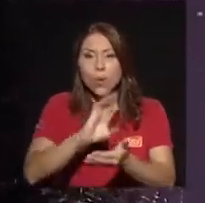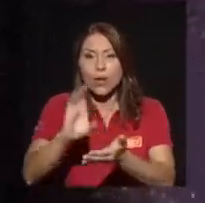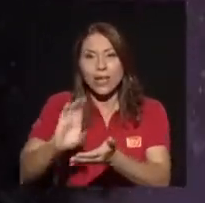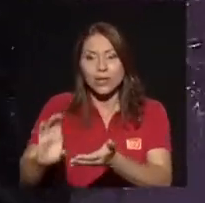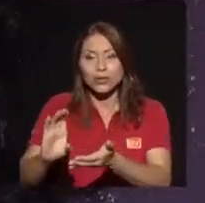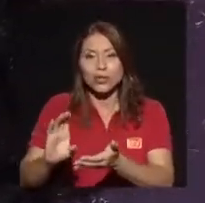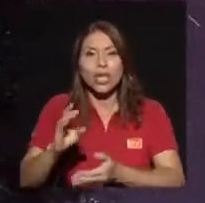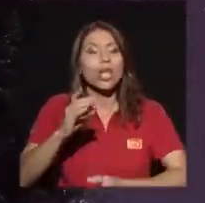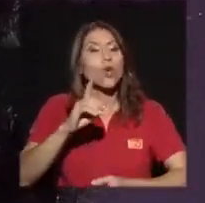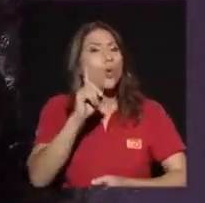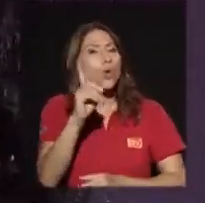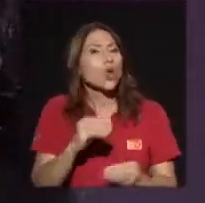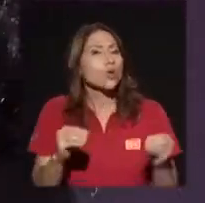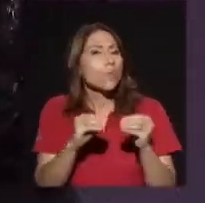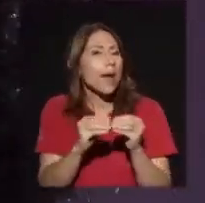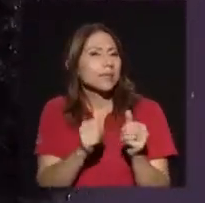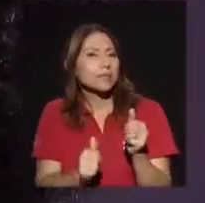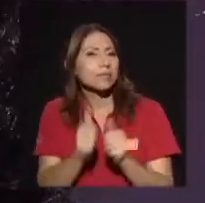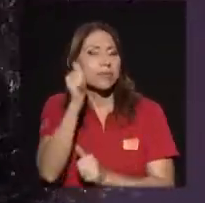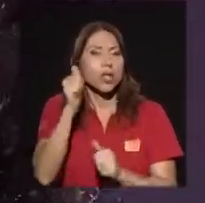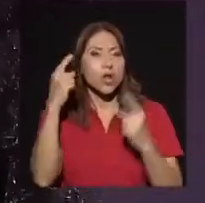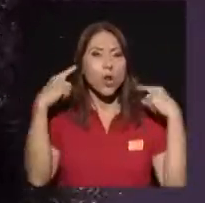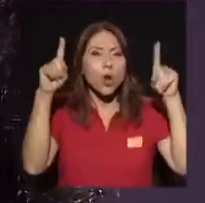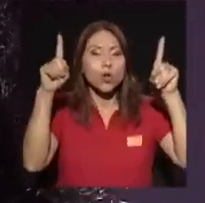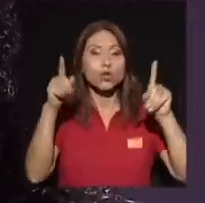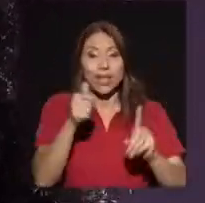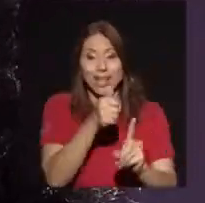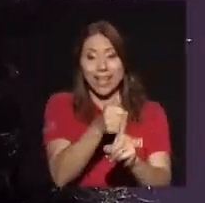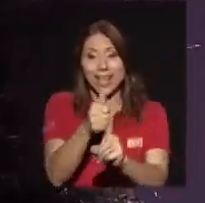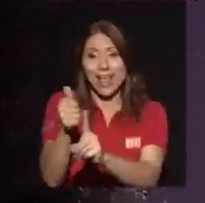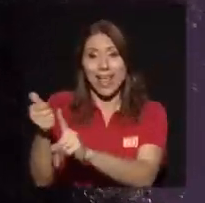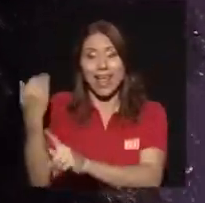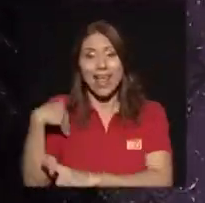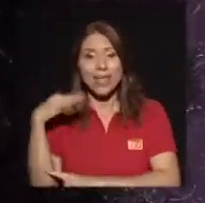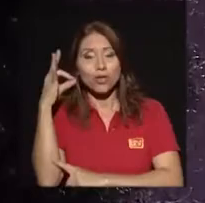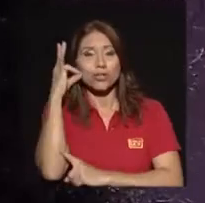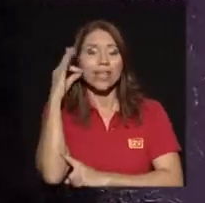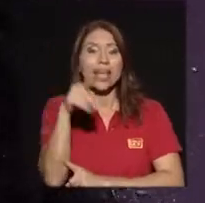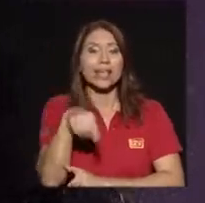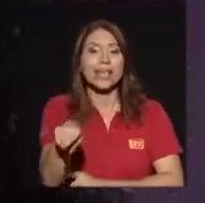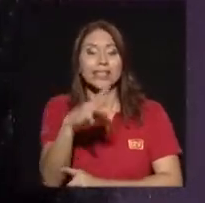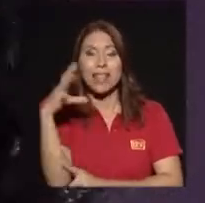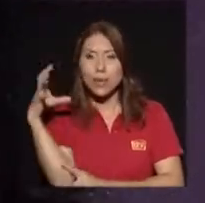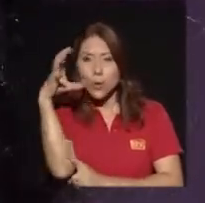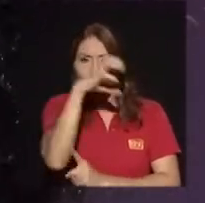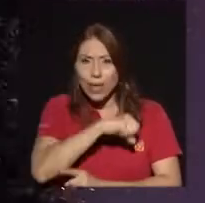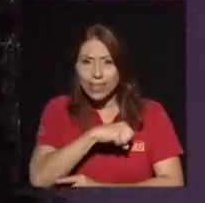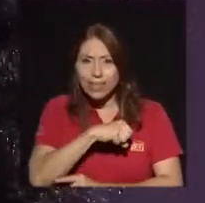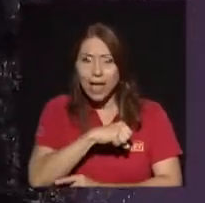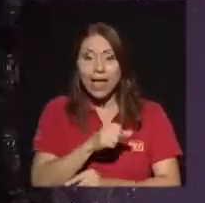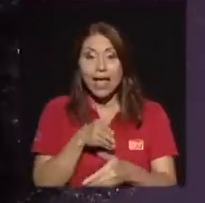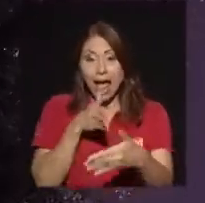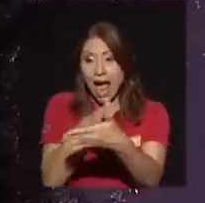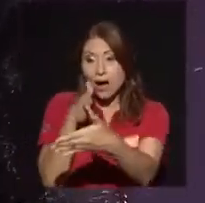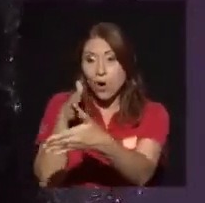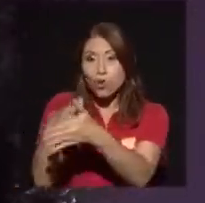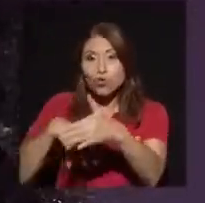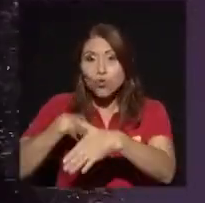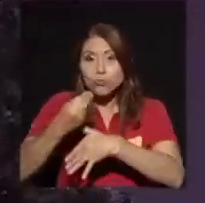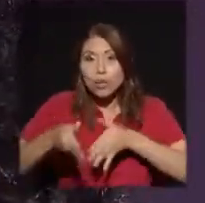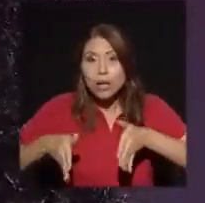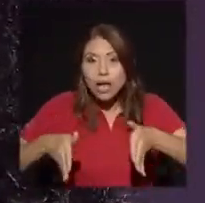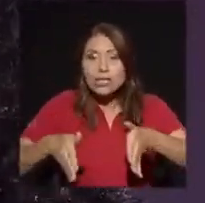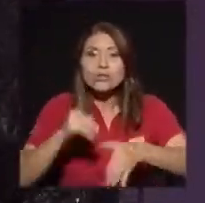mayores logros ha sido como que ellos se den cuenta, bueno, ellos y ellas se den cuenta de que el acoso callejero es una forma de violencia,